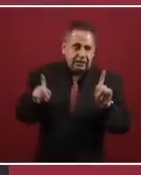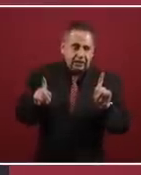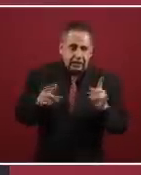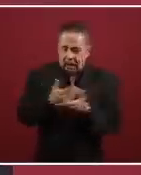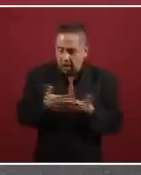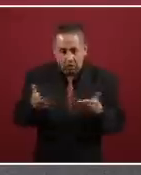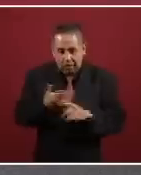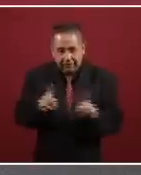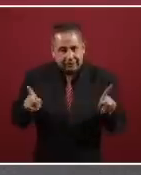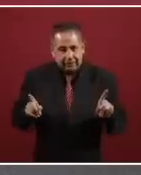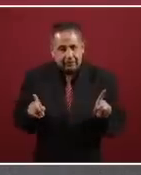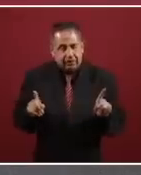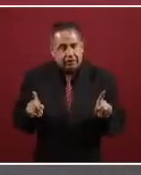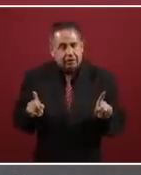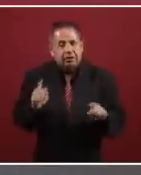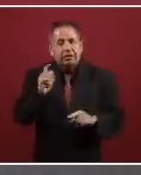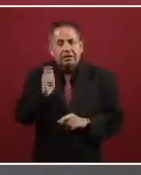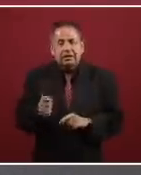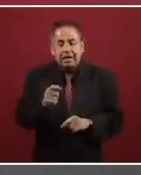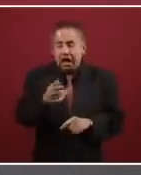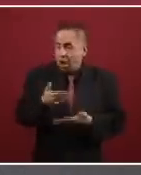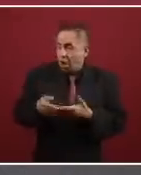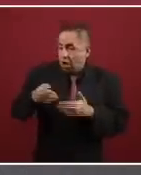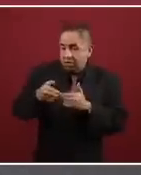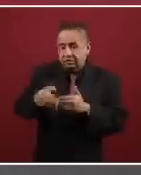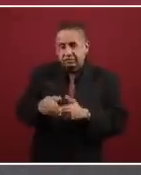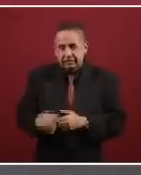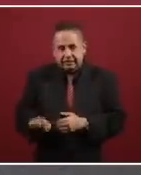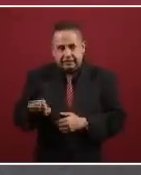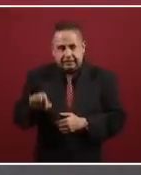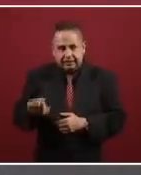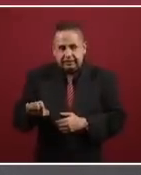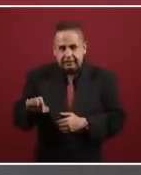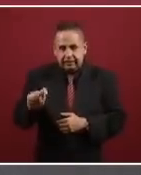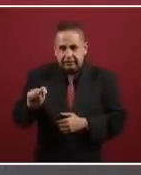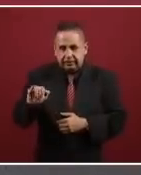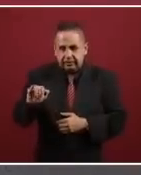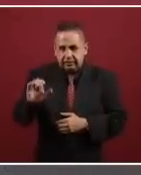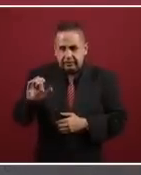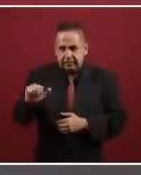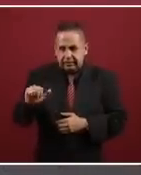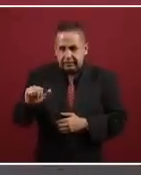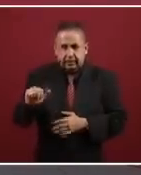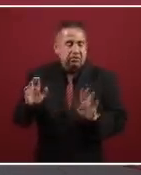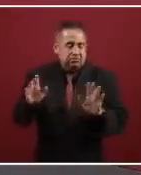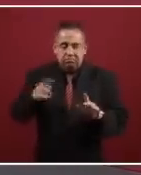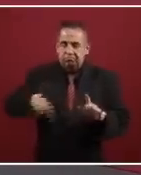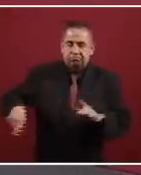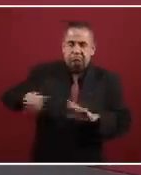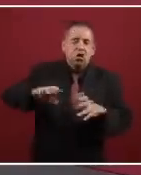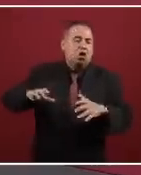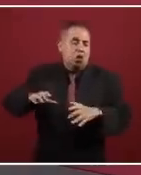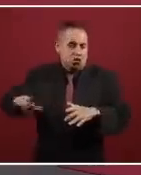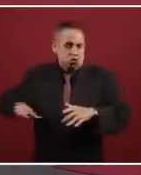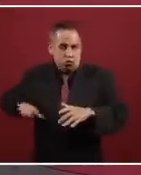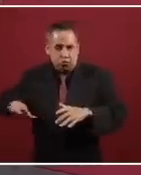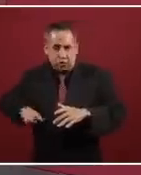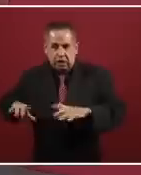Ya tiene que haber ética en el comportamiento del gobierno y de las